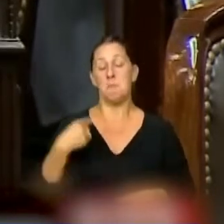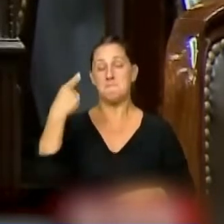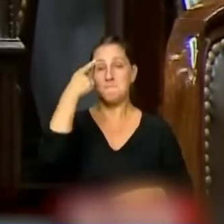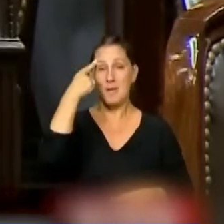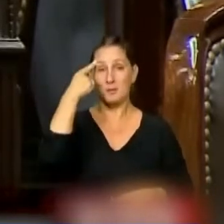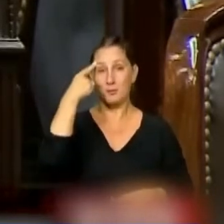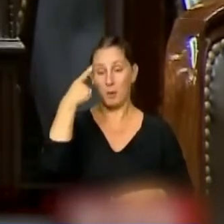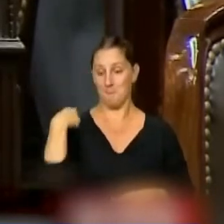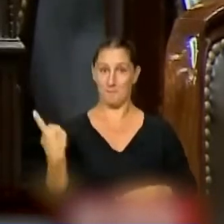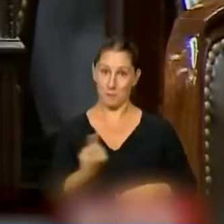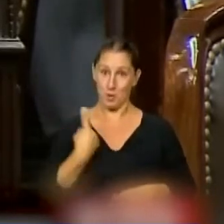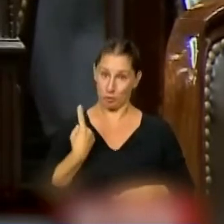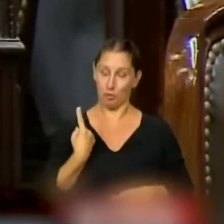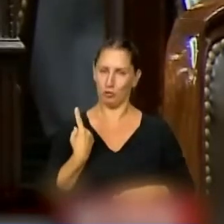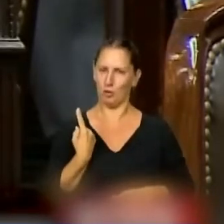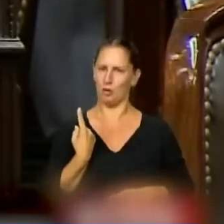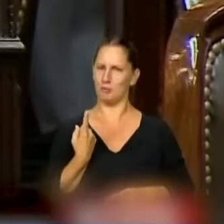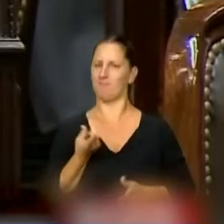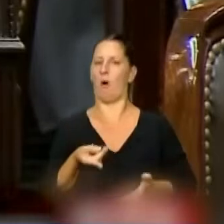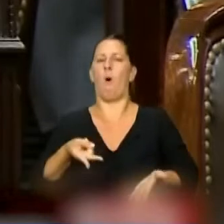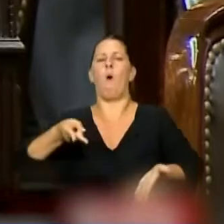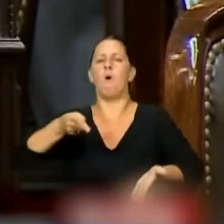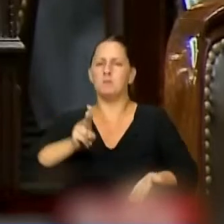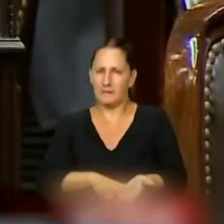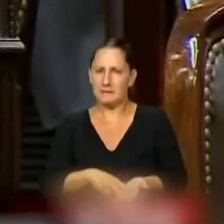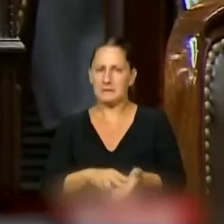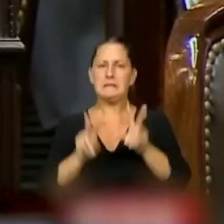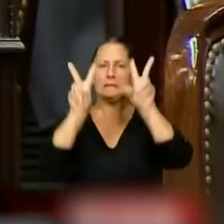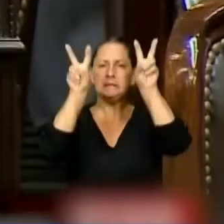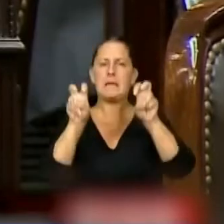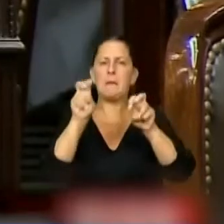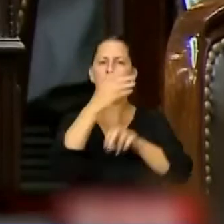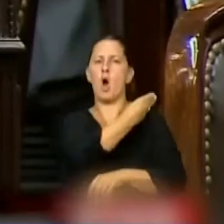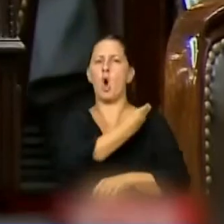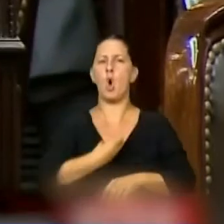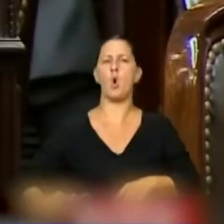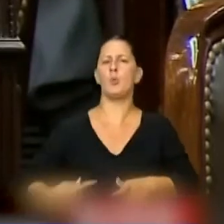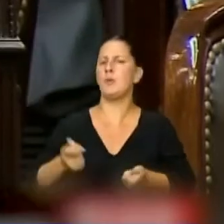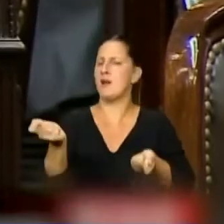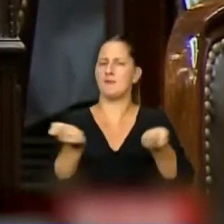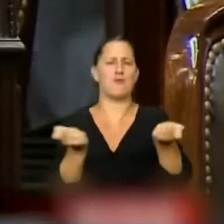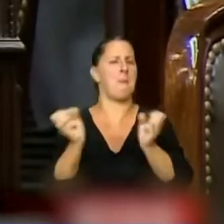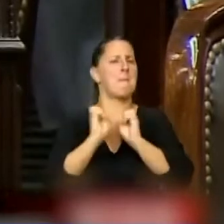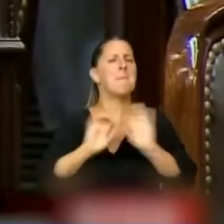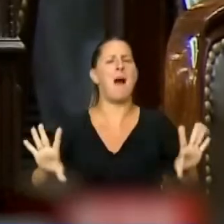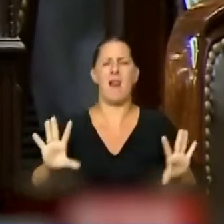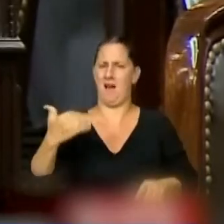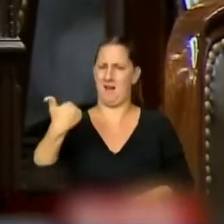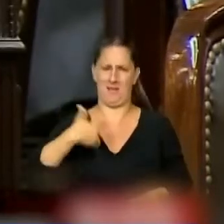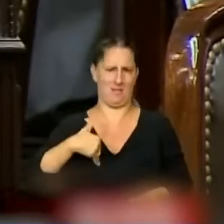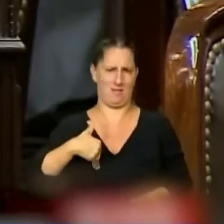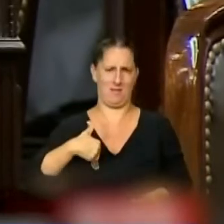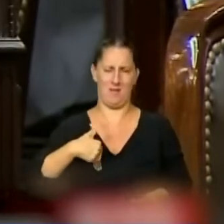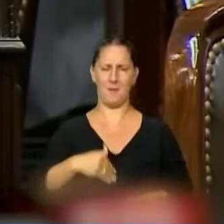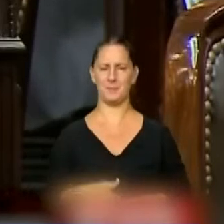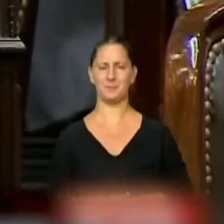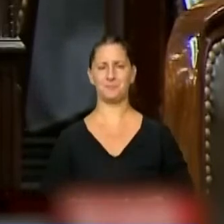Correcto. Ricardo, ¿le sorprendió las declaraciones de Milei, que lo consideraba a usted su maestro y de